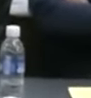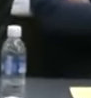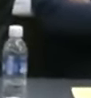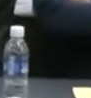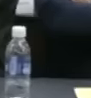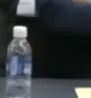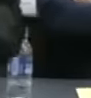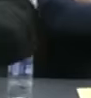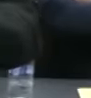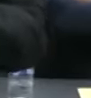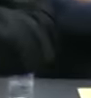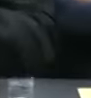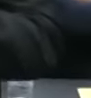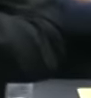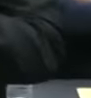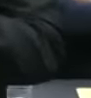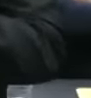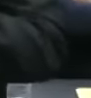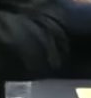presidenciales.